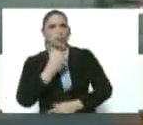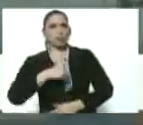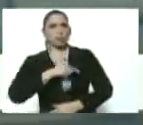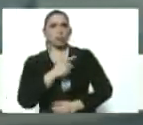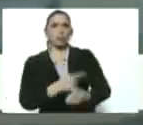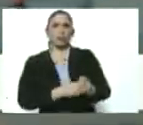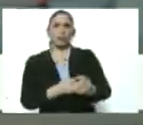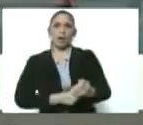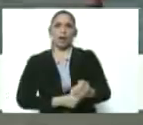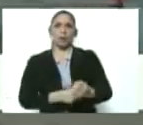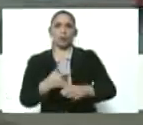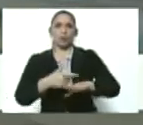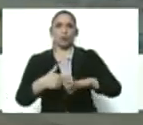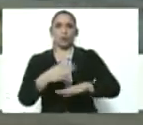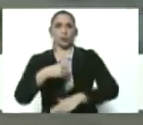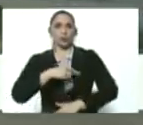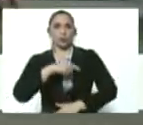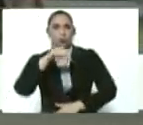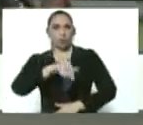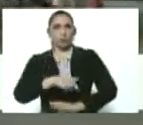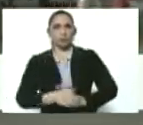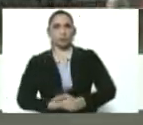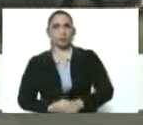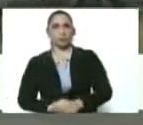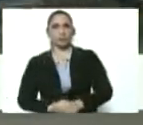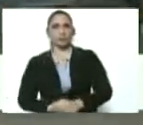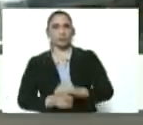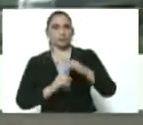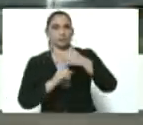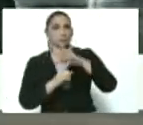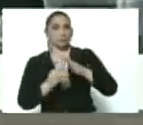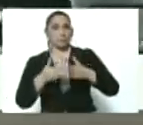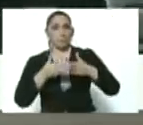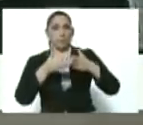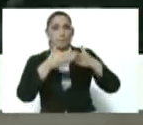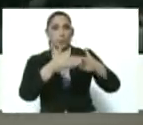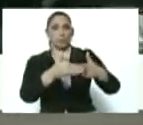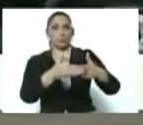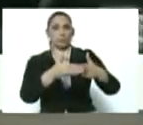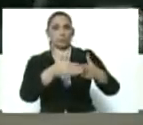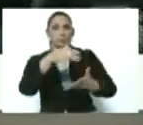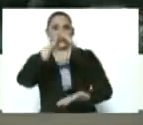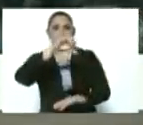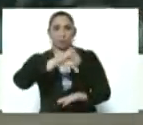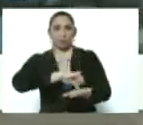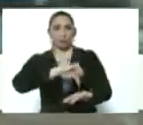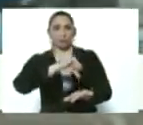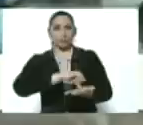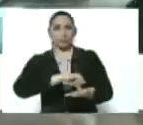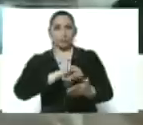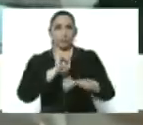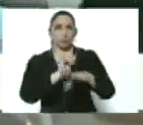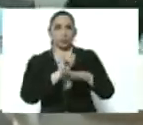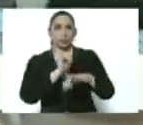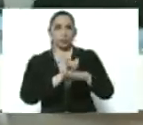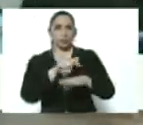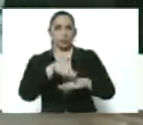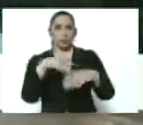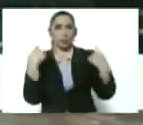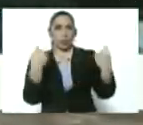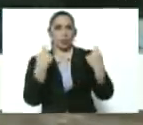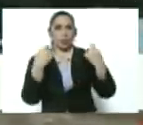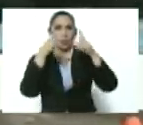hermano gobernador es un rosa nos encontramos acá en el terminal marítimo de la ciudad de cumaná en externas de